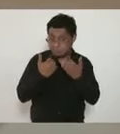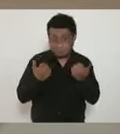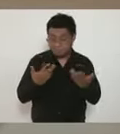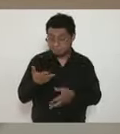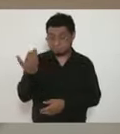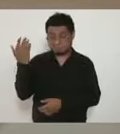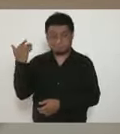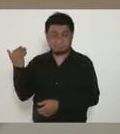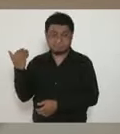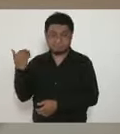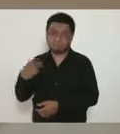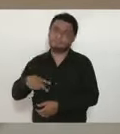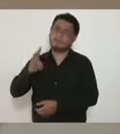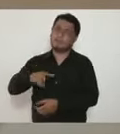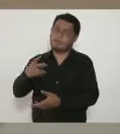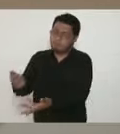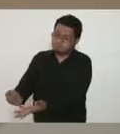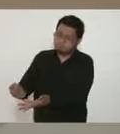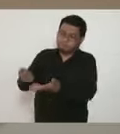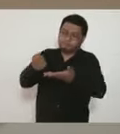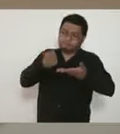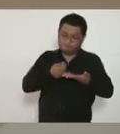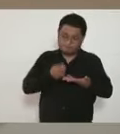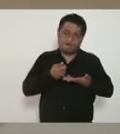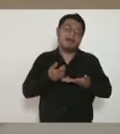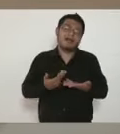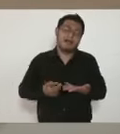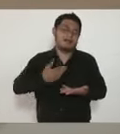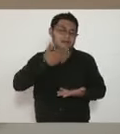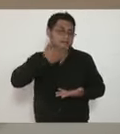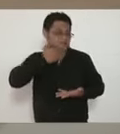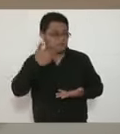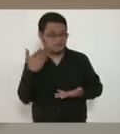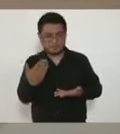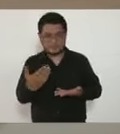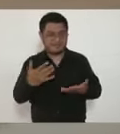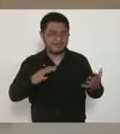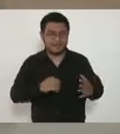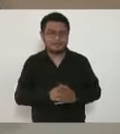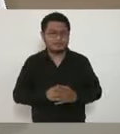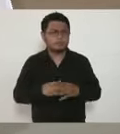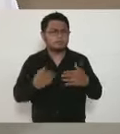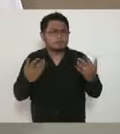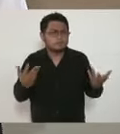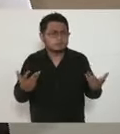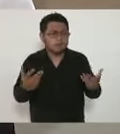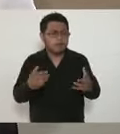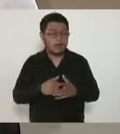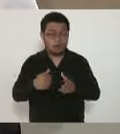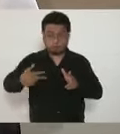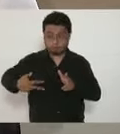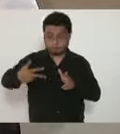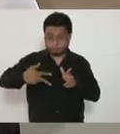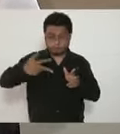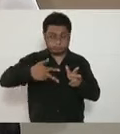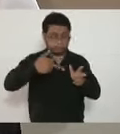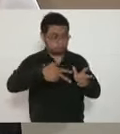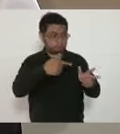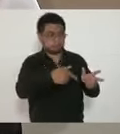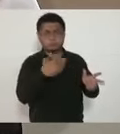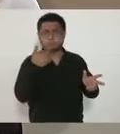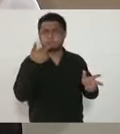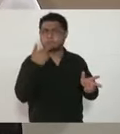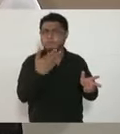la verdad fue muy satisfactorio, porque con este derecho de vía es que